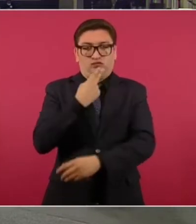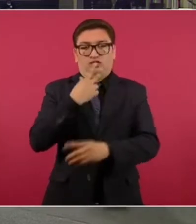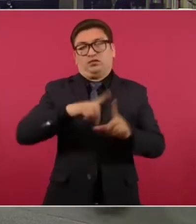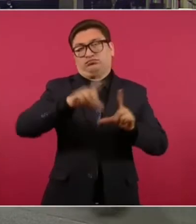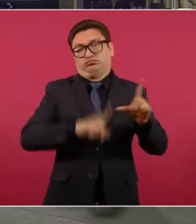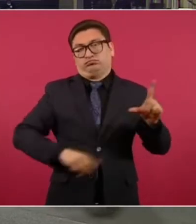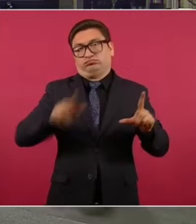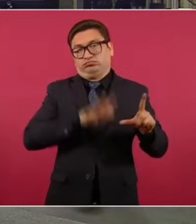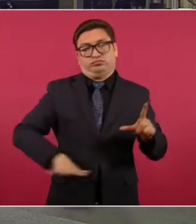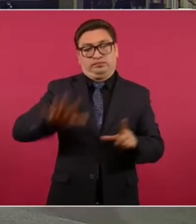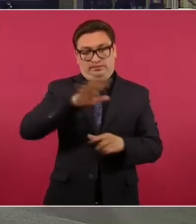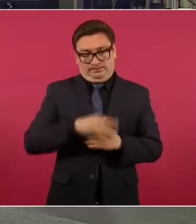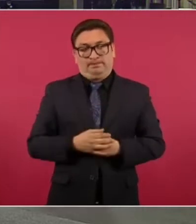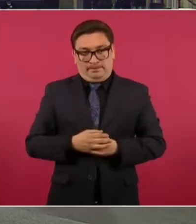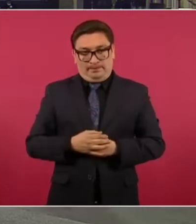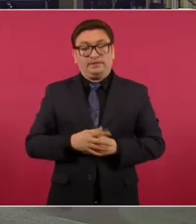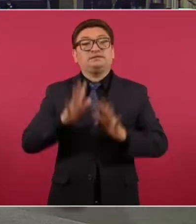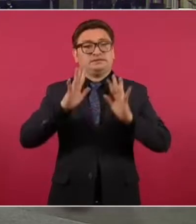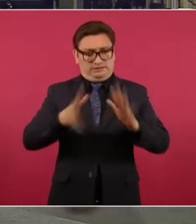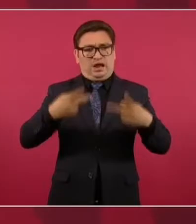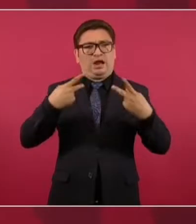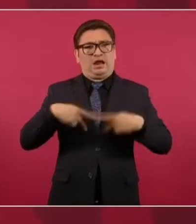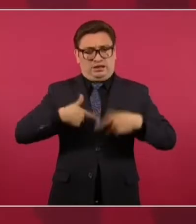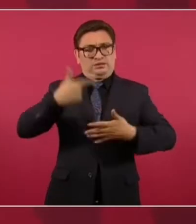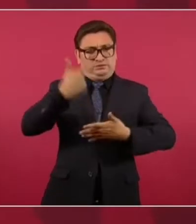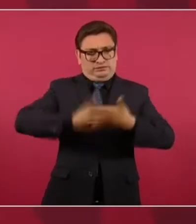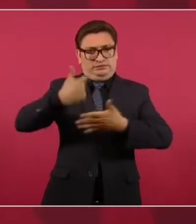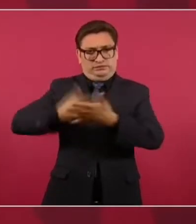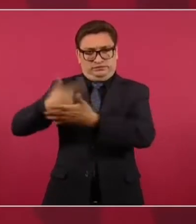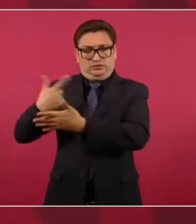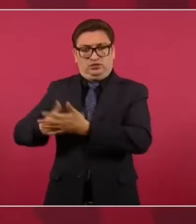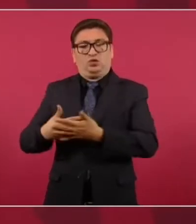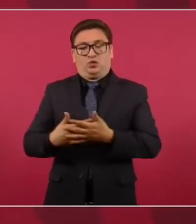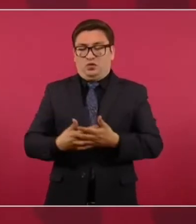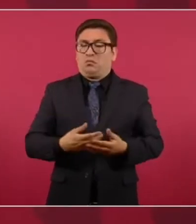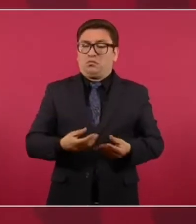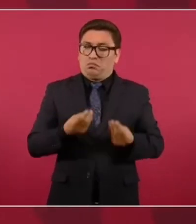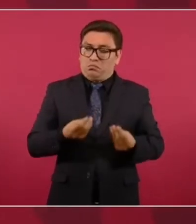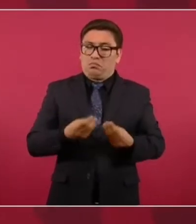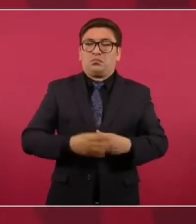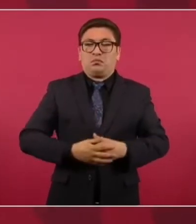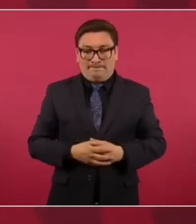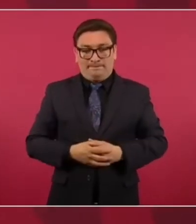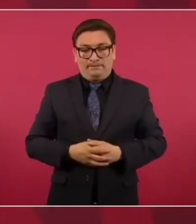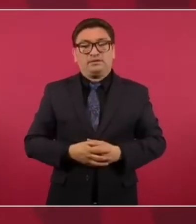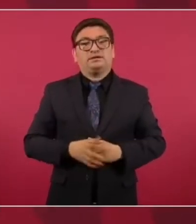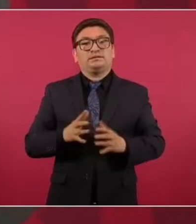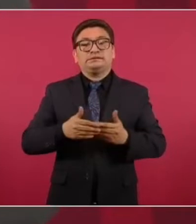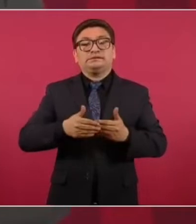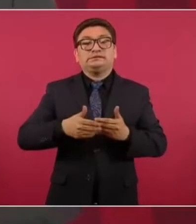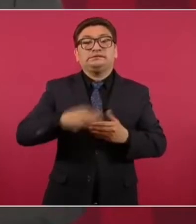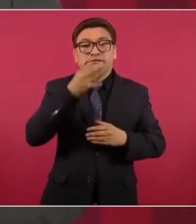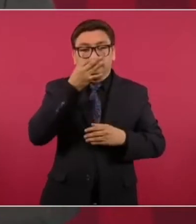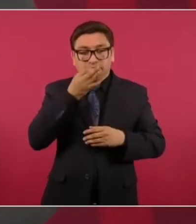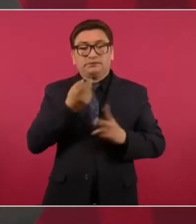país. Ya hay incluso inscritos un número considerable de niños. Ya va a comenzar. Es